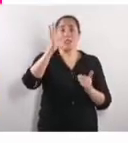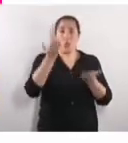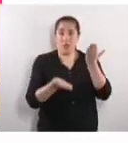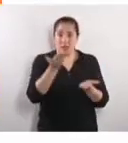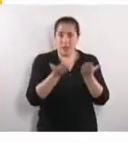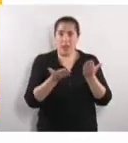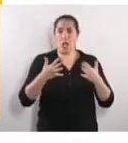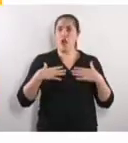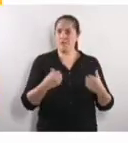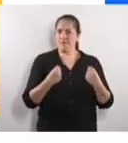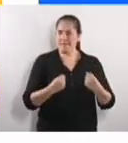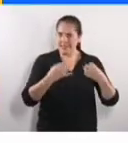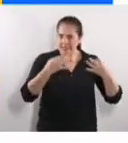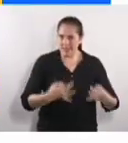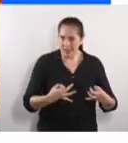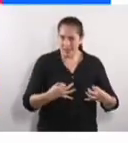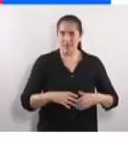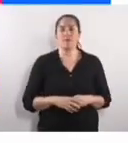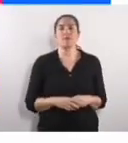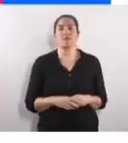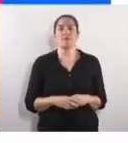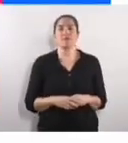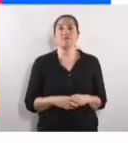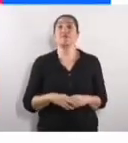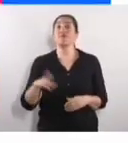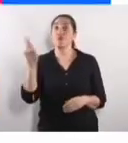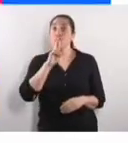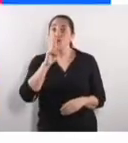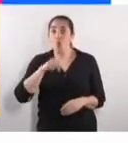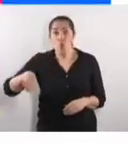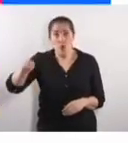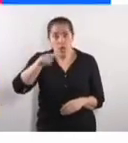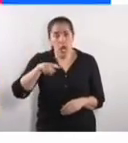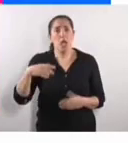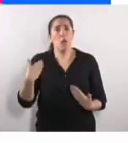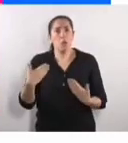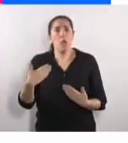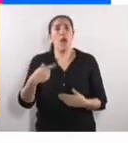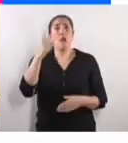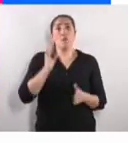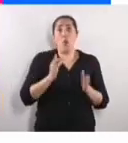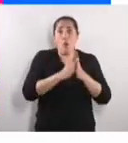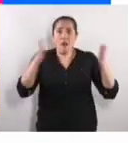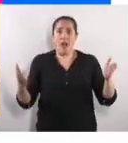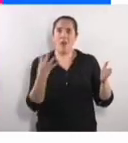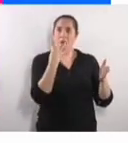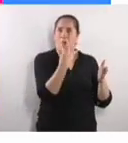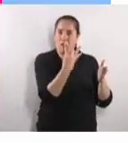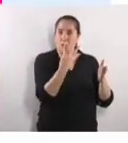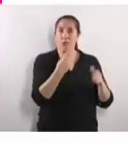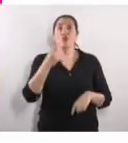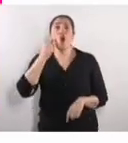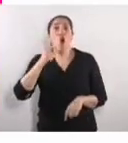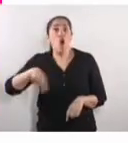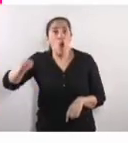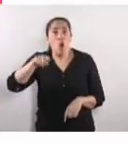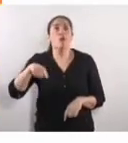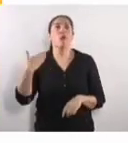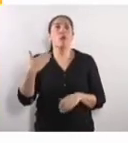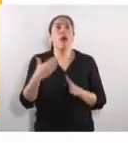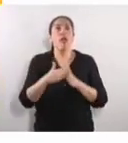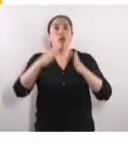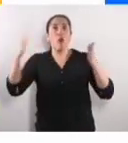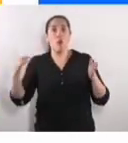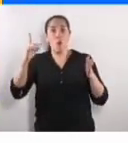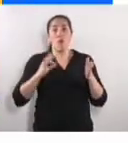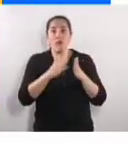estén sanos. Las mujeres pueden donar sangre hasta 4 veces por año y los hombres hasta 5. Solo